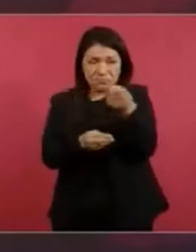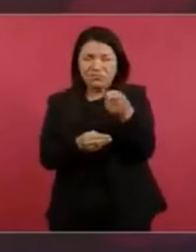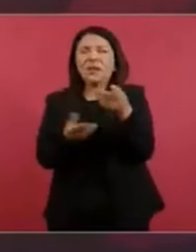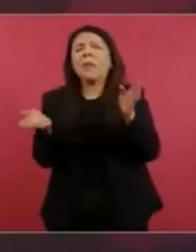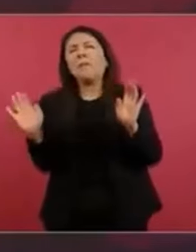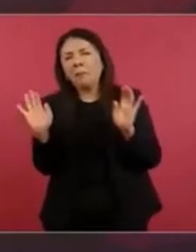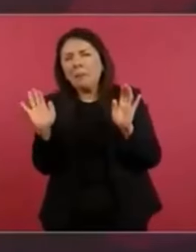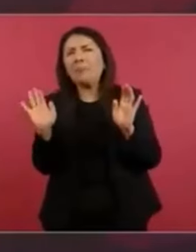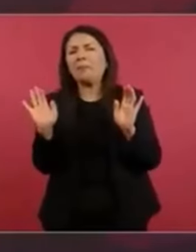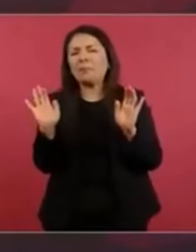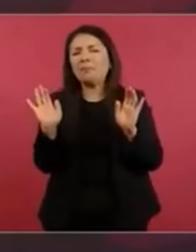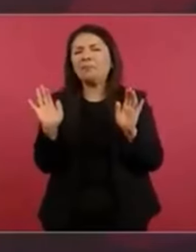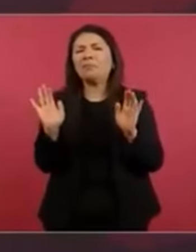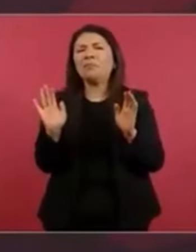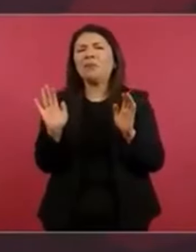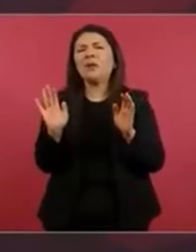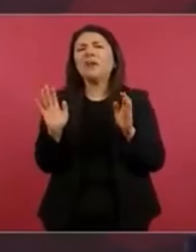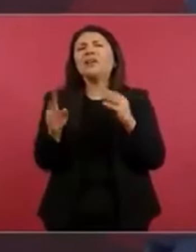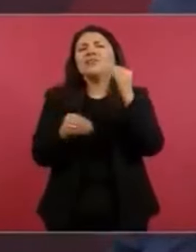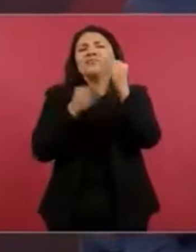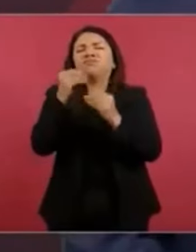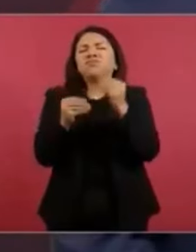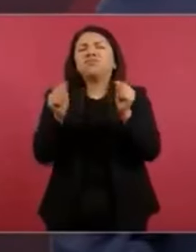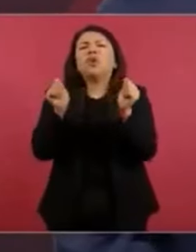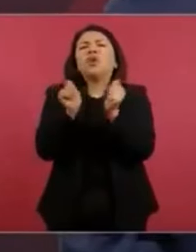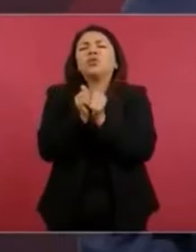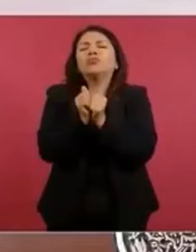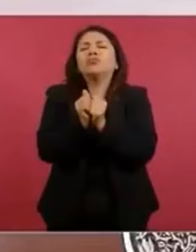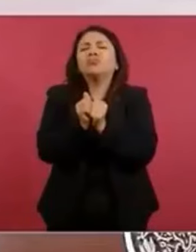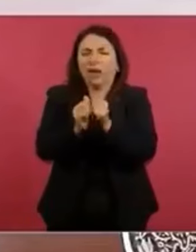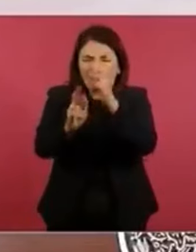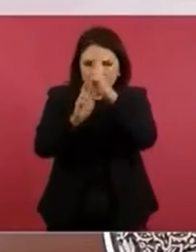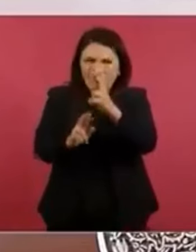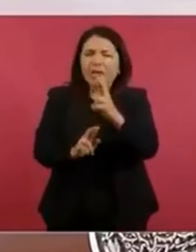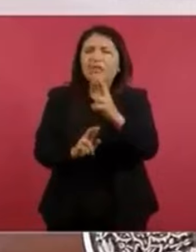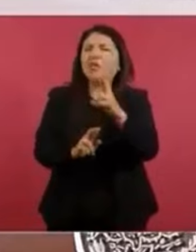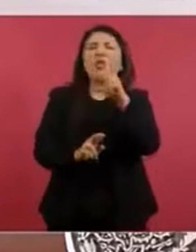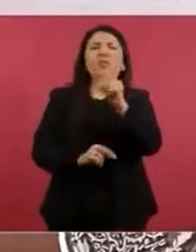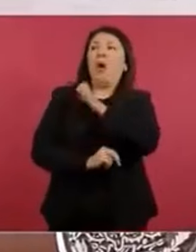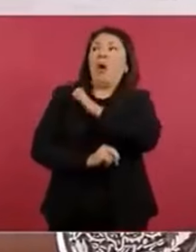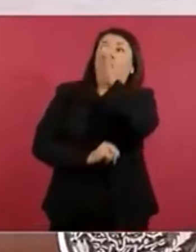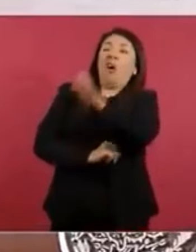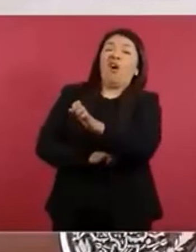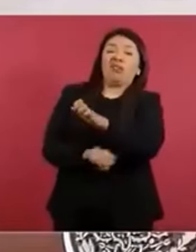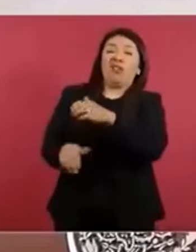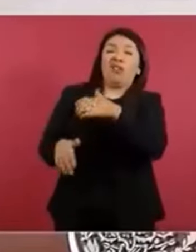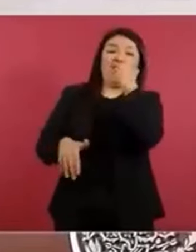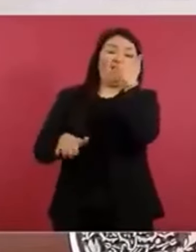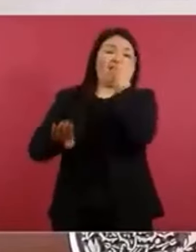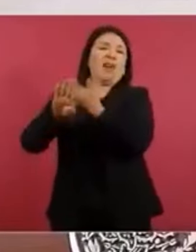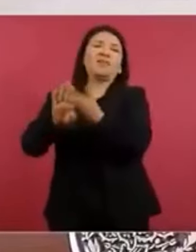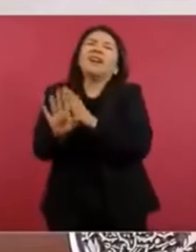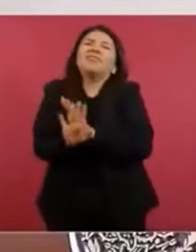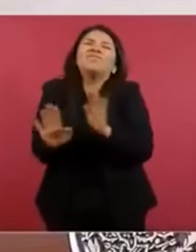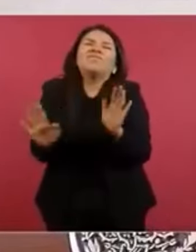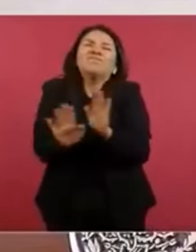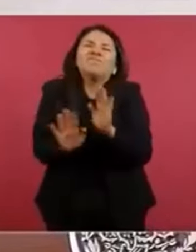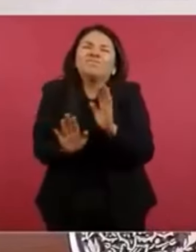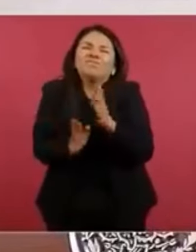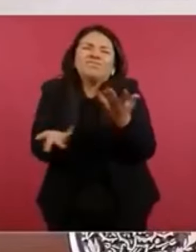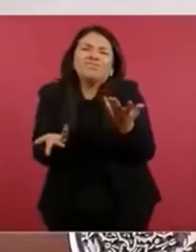hagan con urbanidad política, sin odiar a nadie,